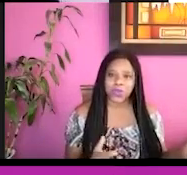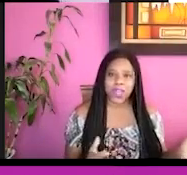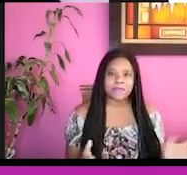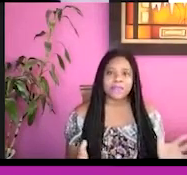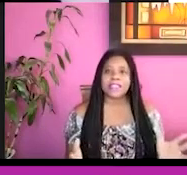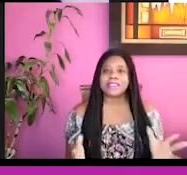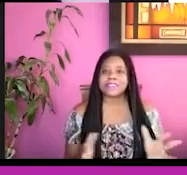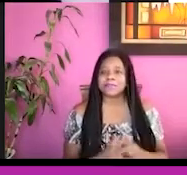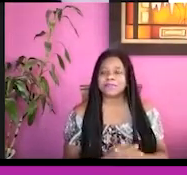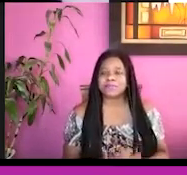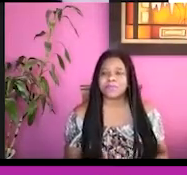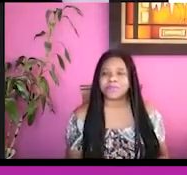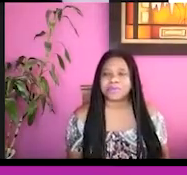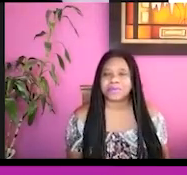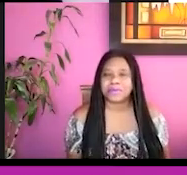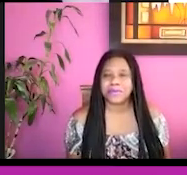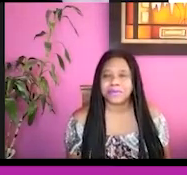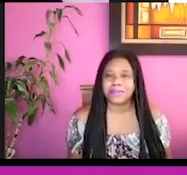los estudiantes.